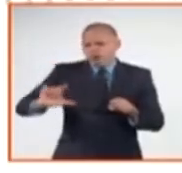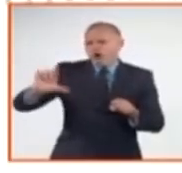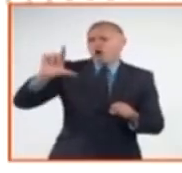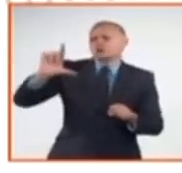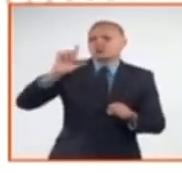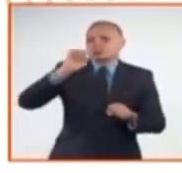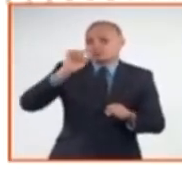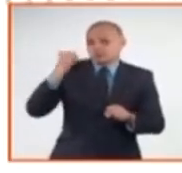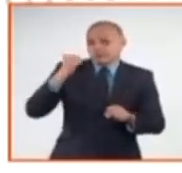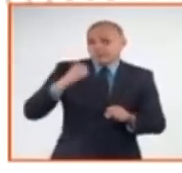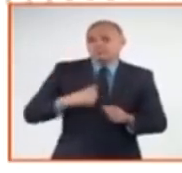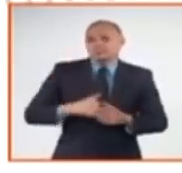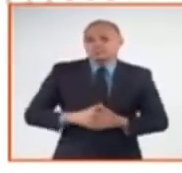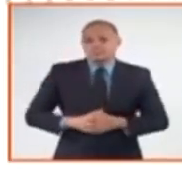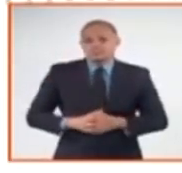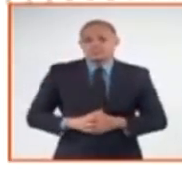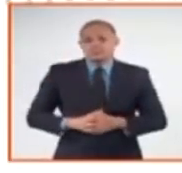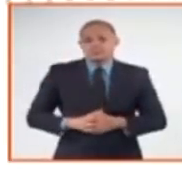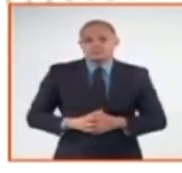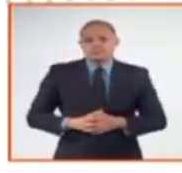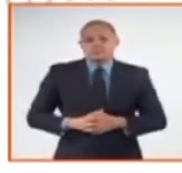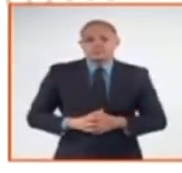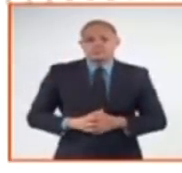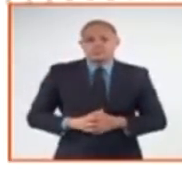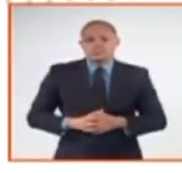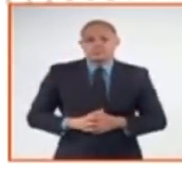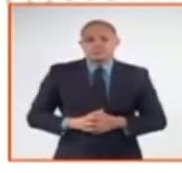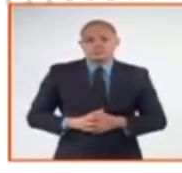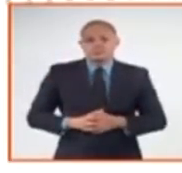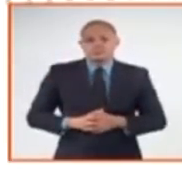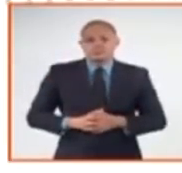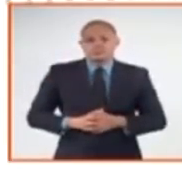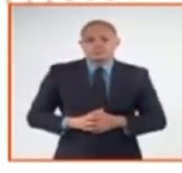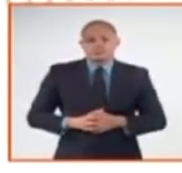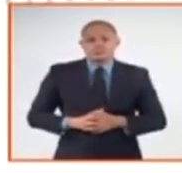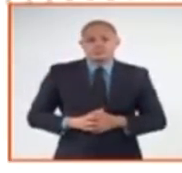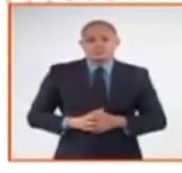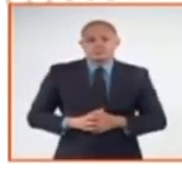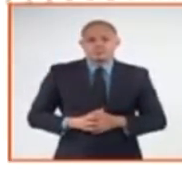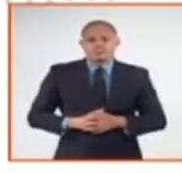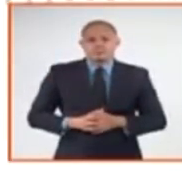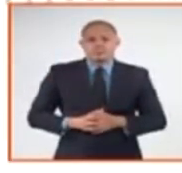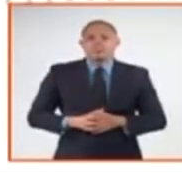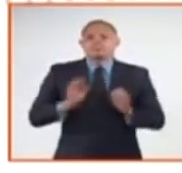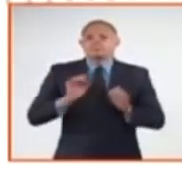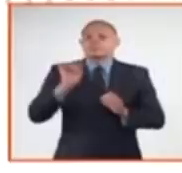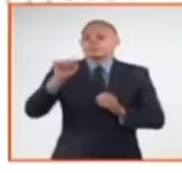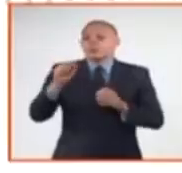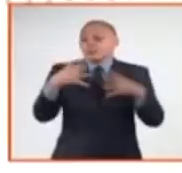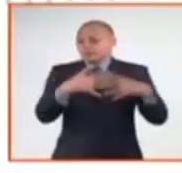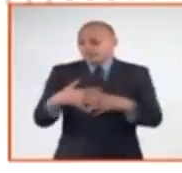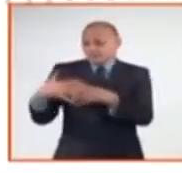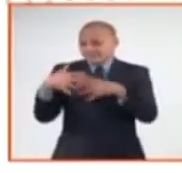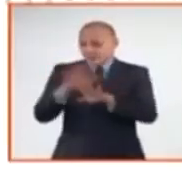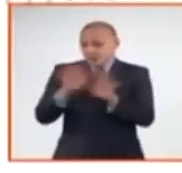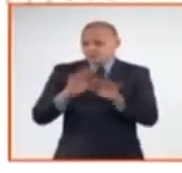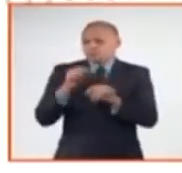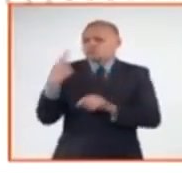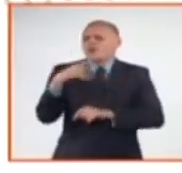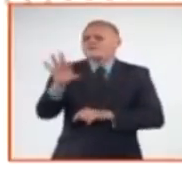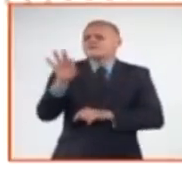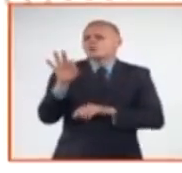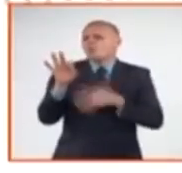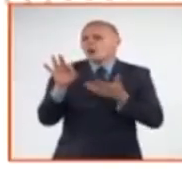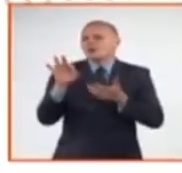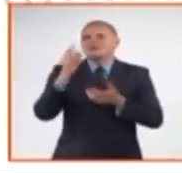de personas infectadas con la enfermedad como 19 y dentro de estados unidos escogimos la florida que es